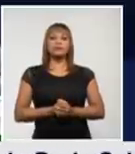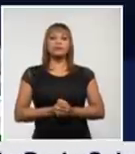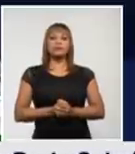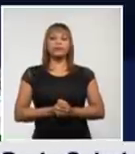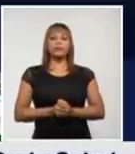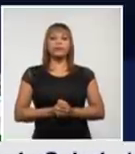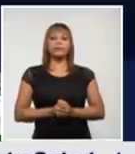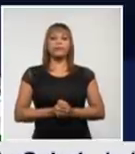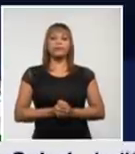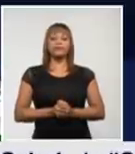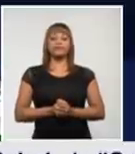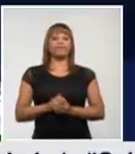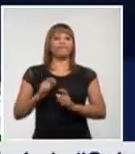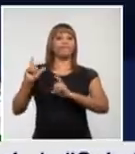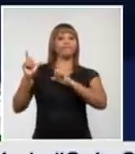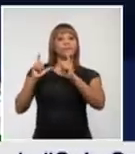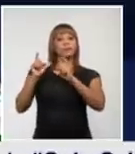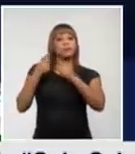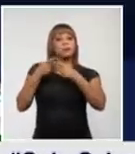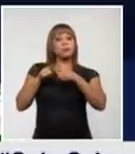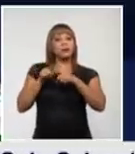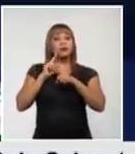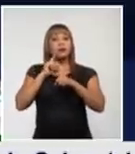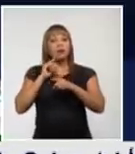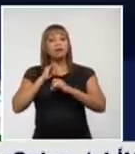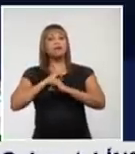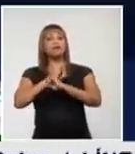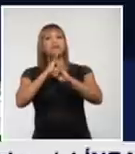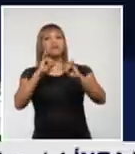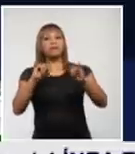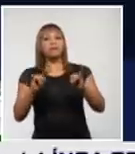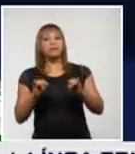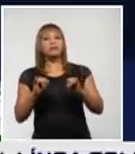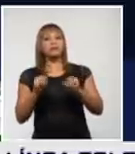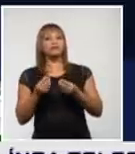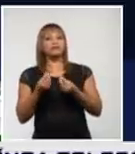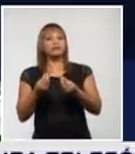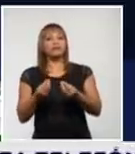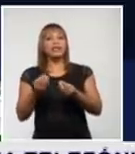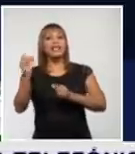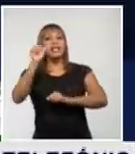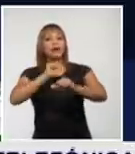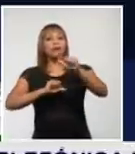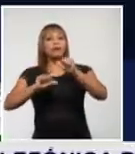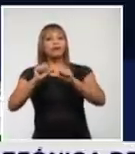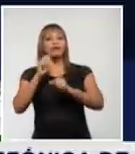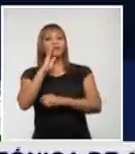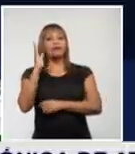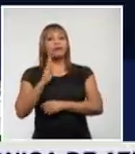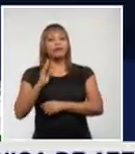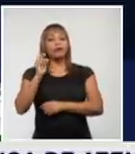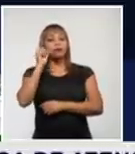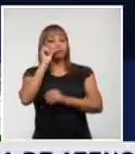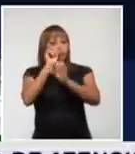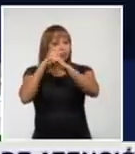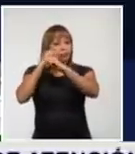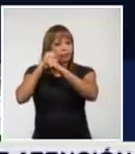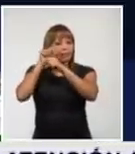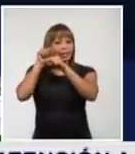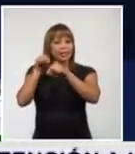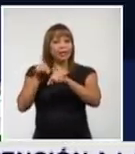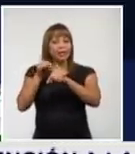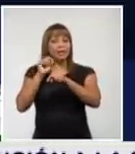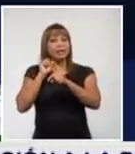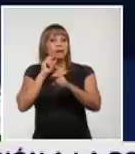me sorprendió, pero ya estamos dando informaciones de los laboratorios de biología molecular que se